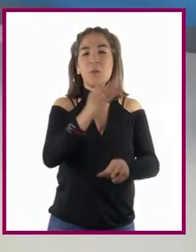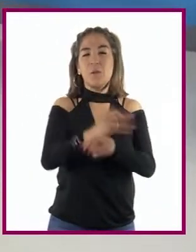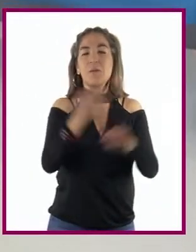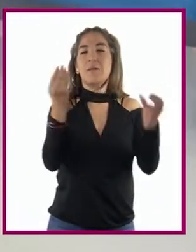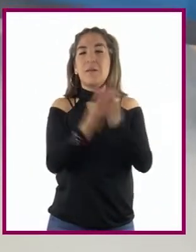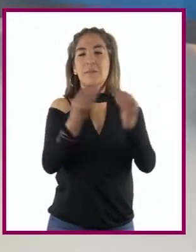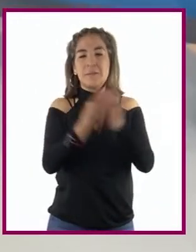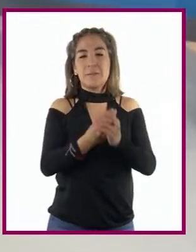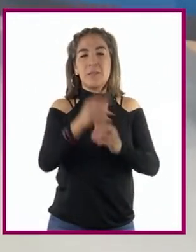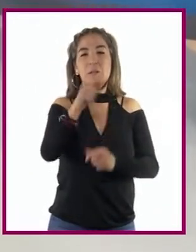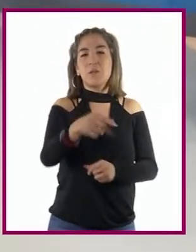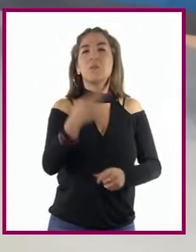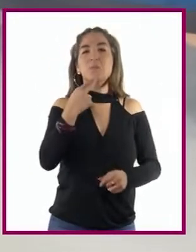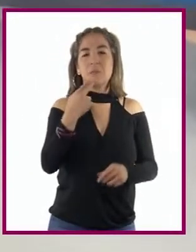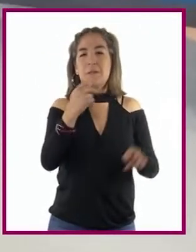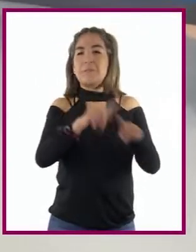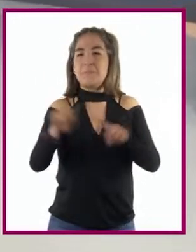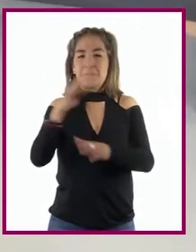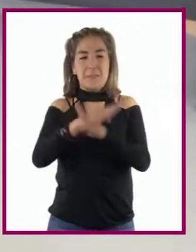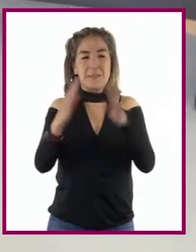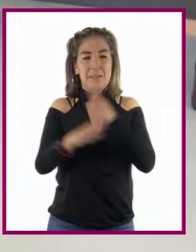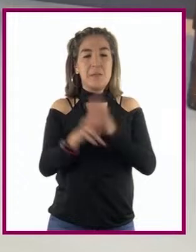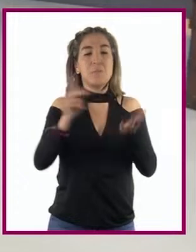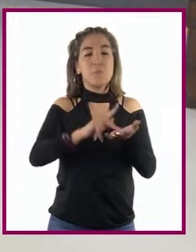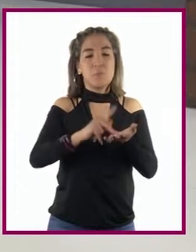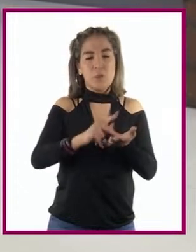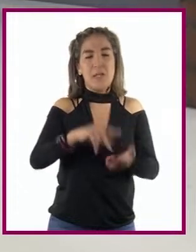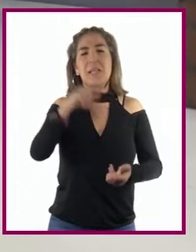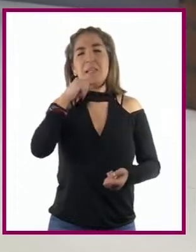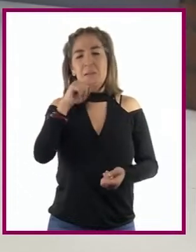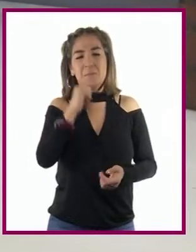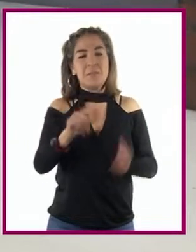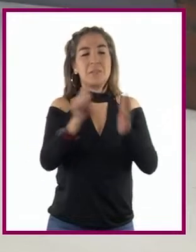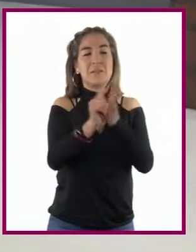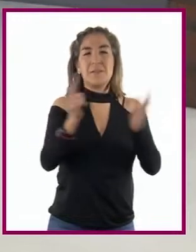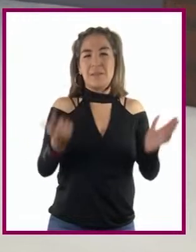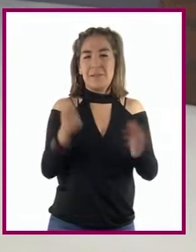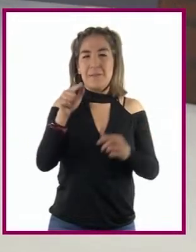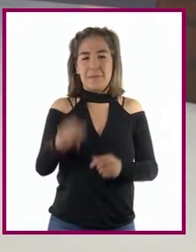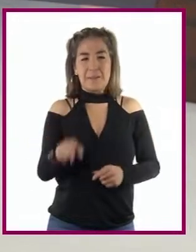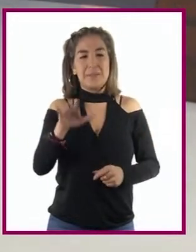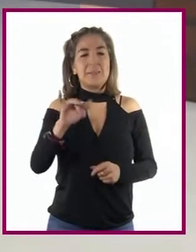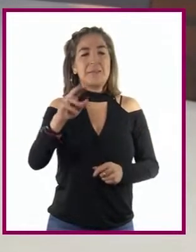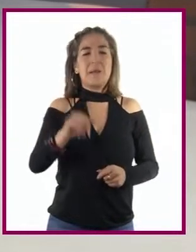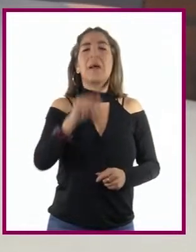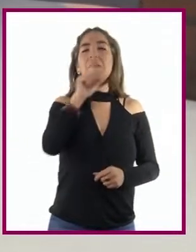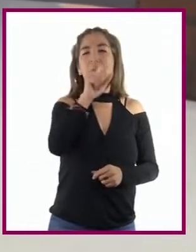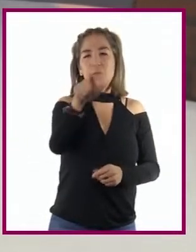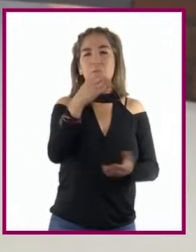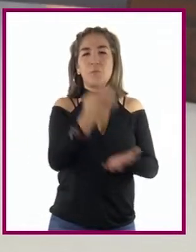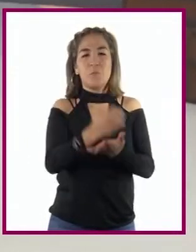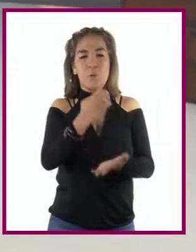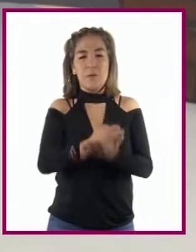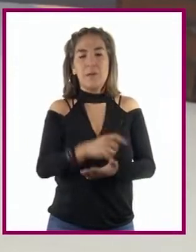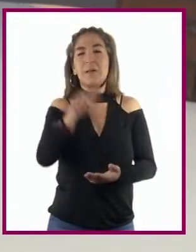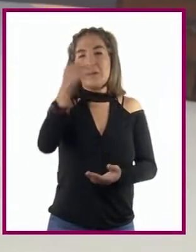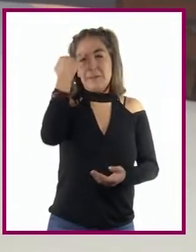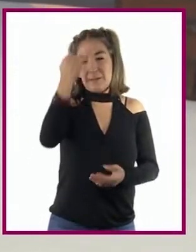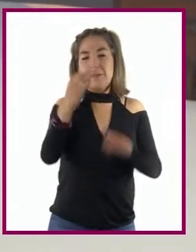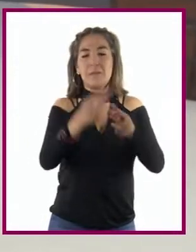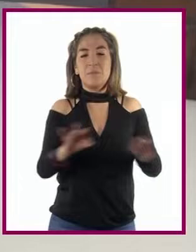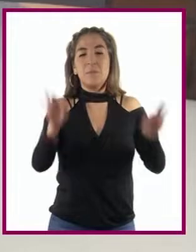los siguientes materiales: bolígrafo o lápiz, libro de texto o su cuaderno de apuntes, donde anotarán las